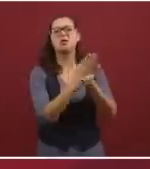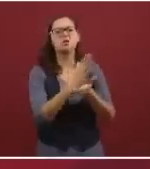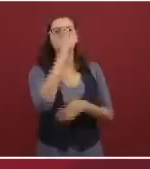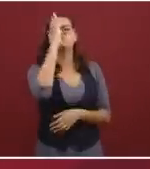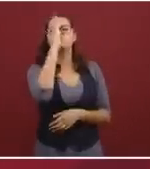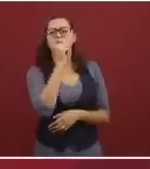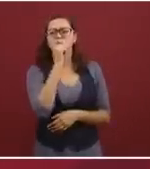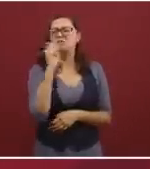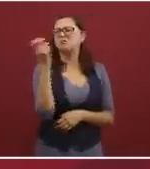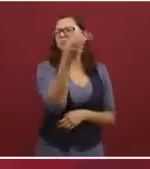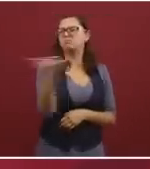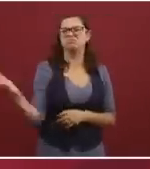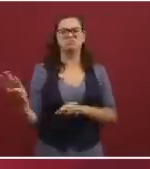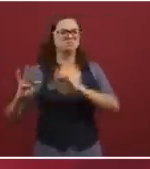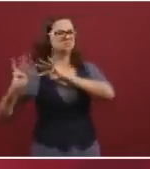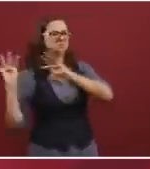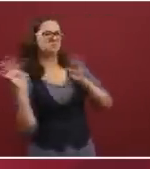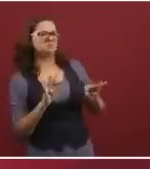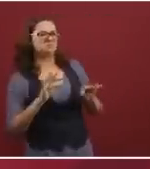mal vistos,